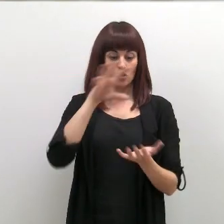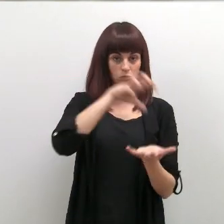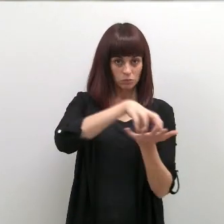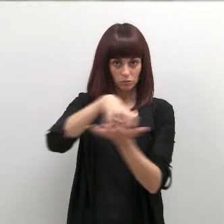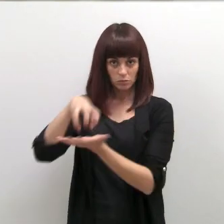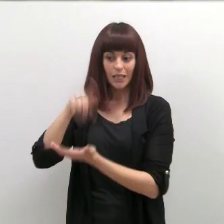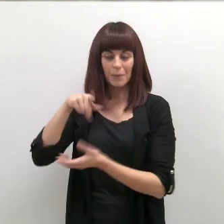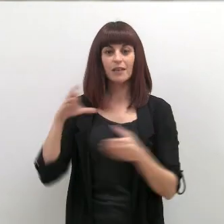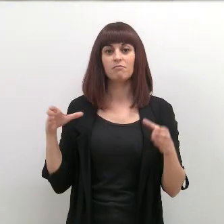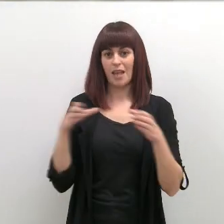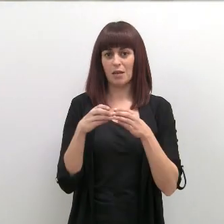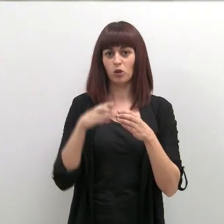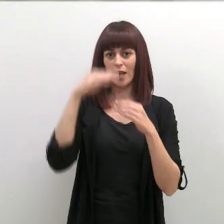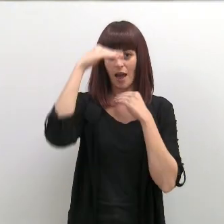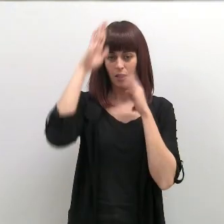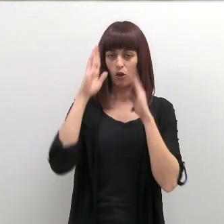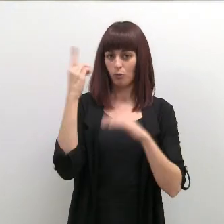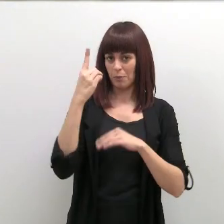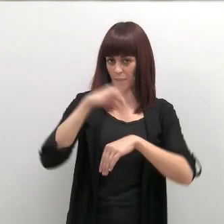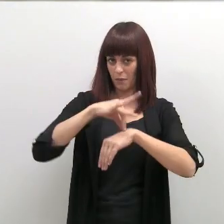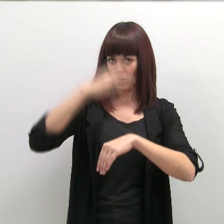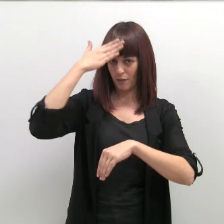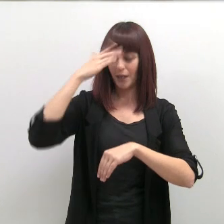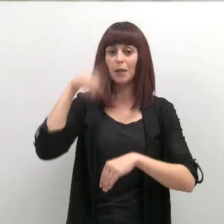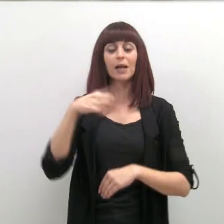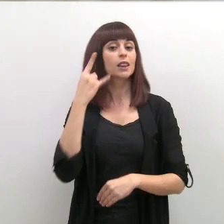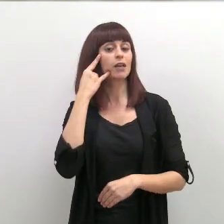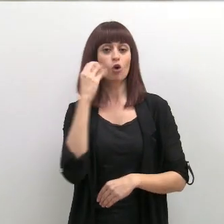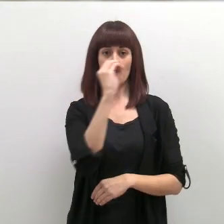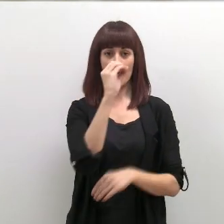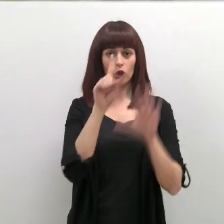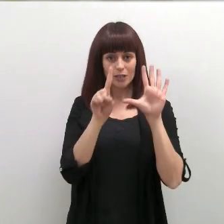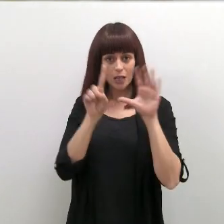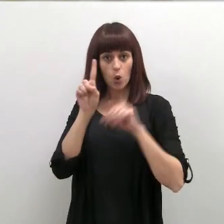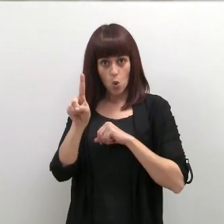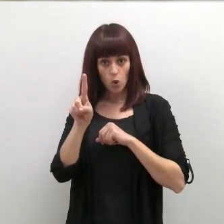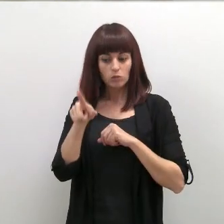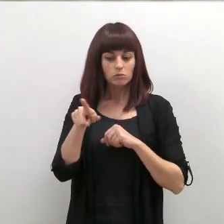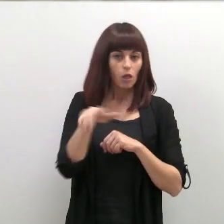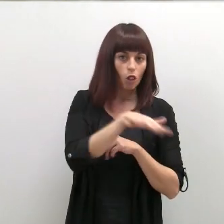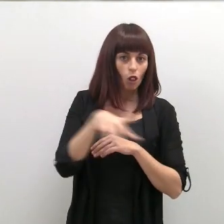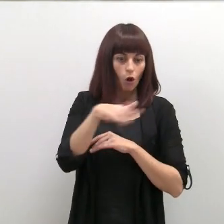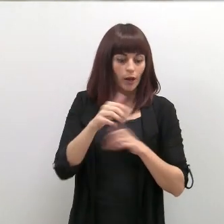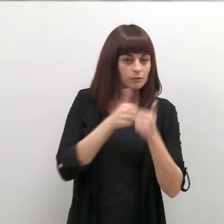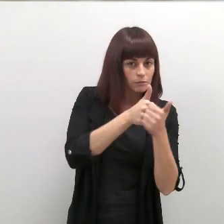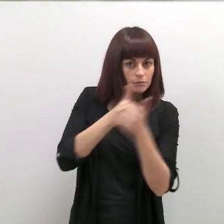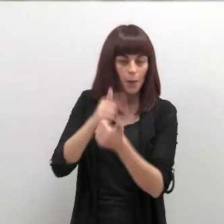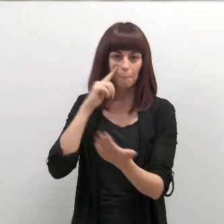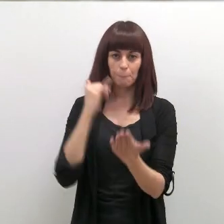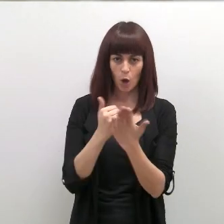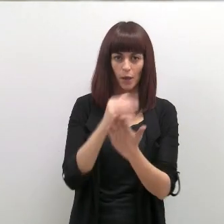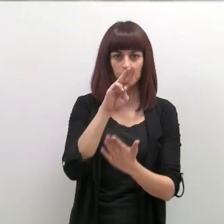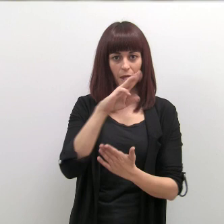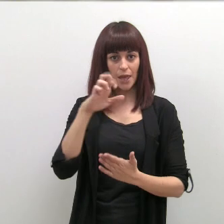los equipos de atención primaria. Además, el 061 realiza todas las tomas de muestras a domicilio de PCR